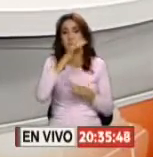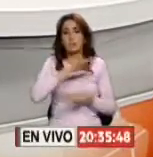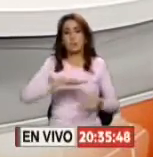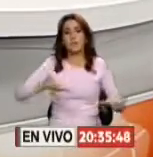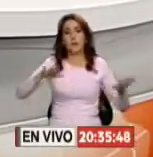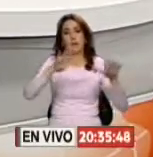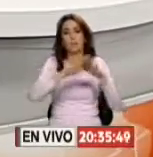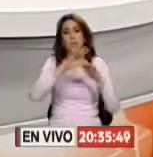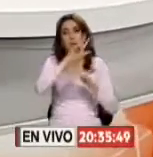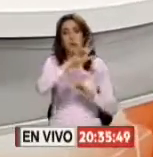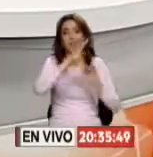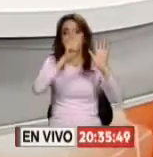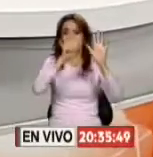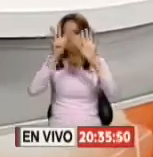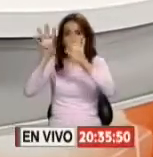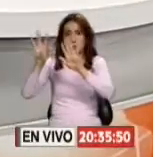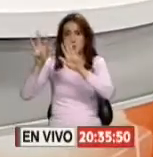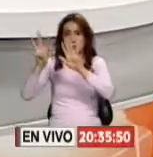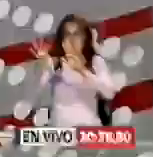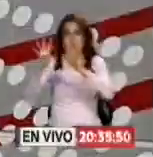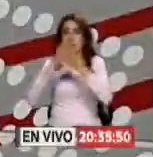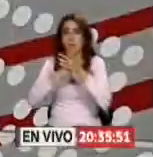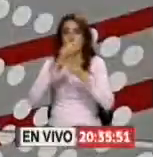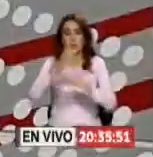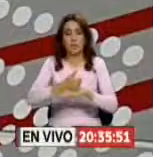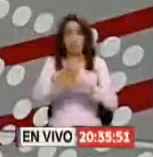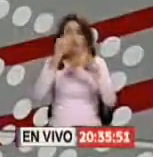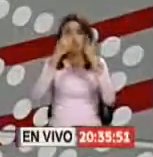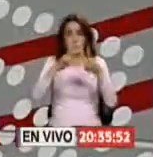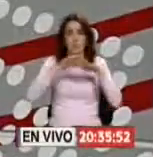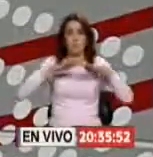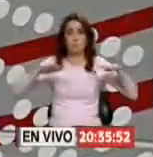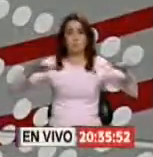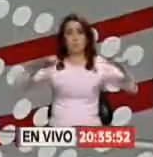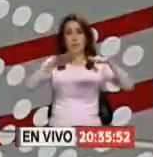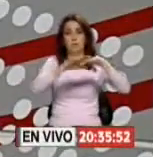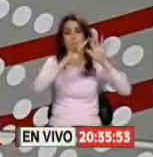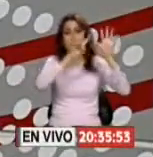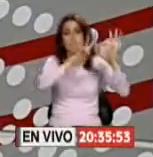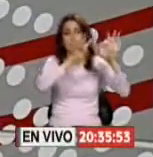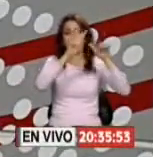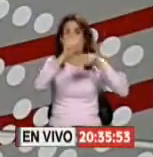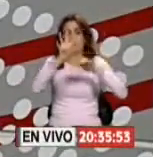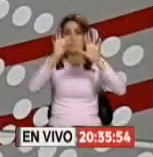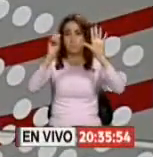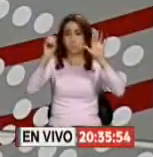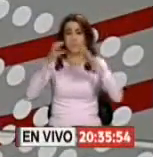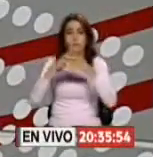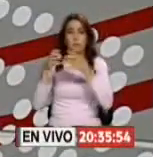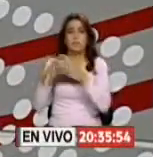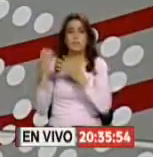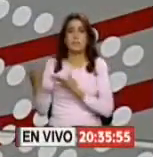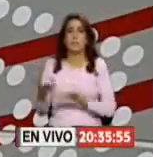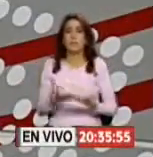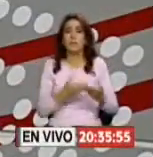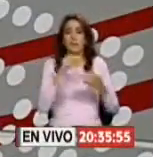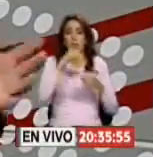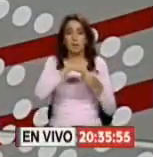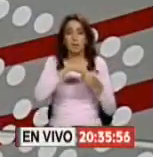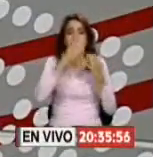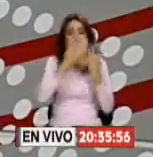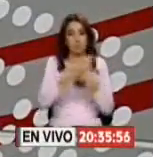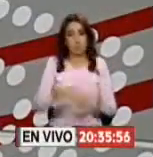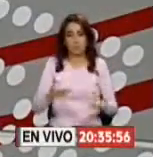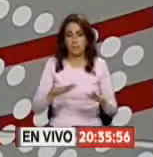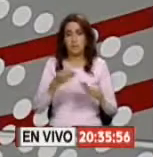compuesto por 399 principios activos y algo cercano a 790 fórmulas incluidas. Finalmente, todos